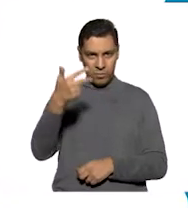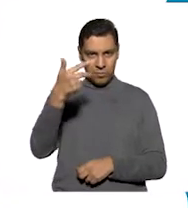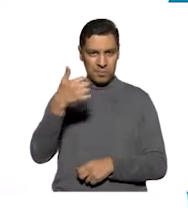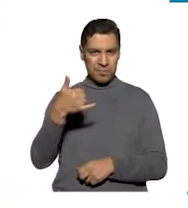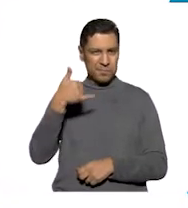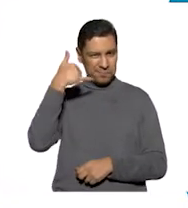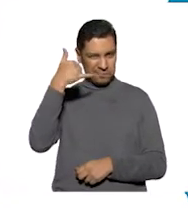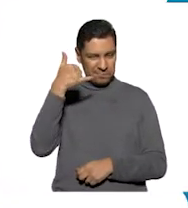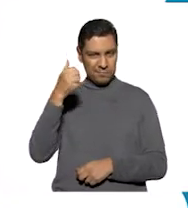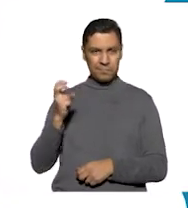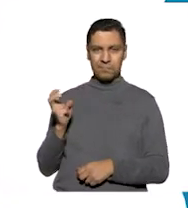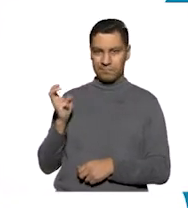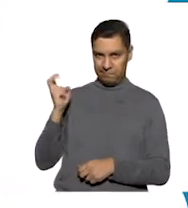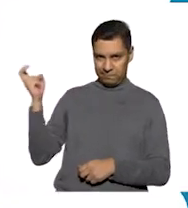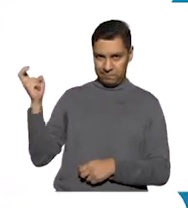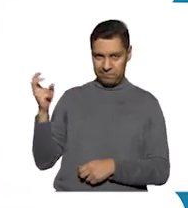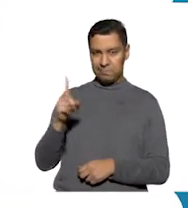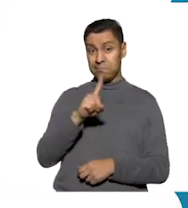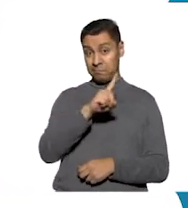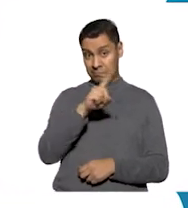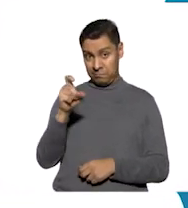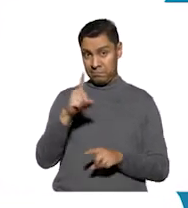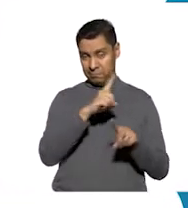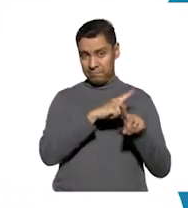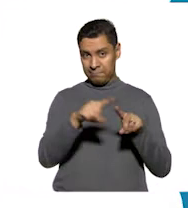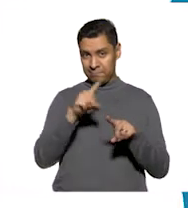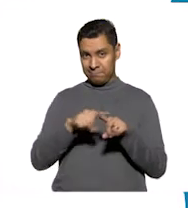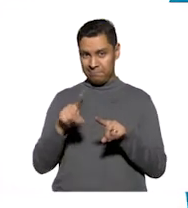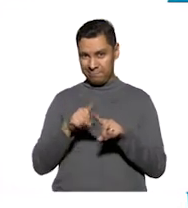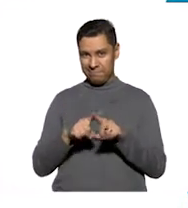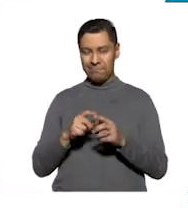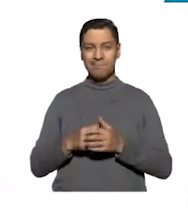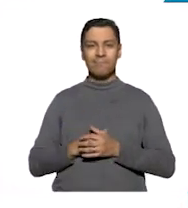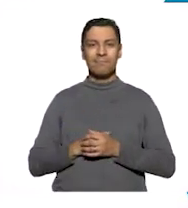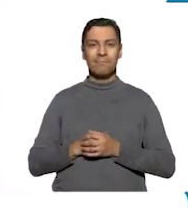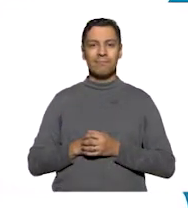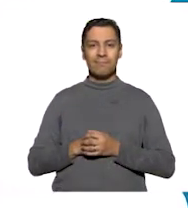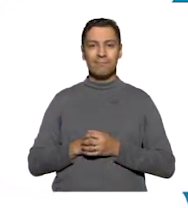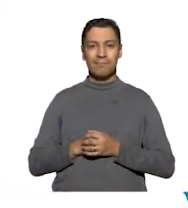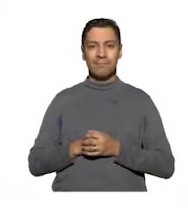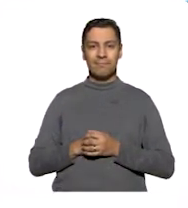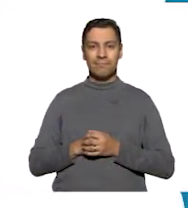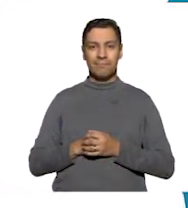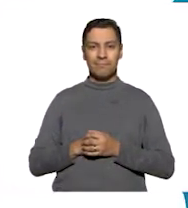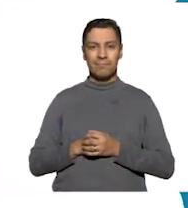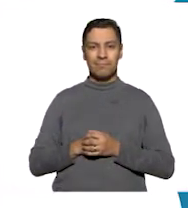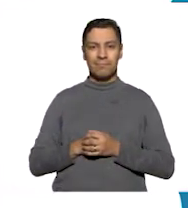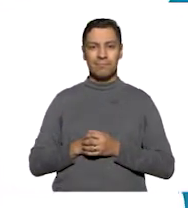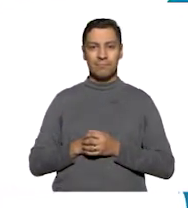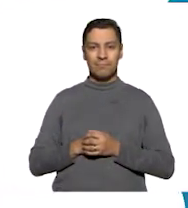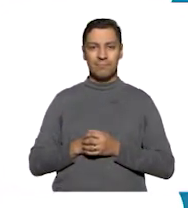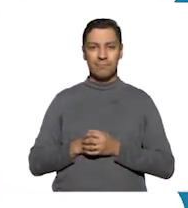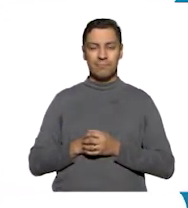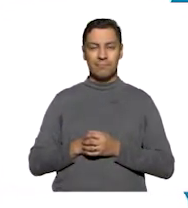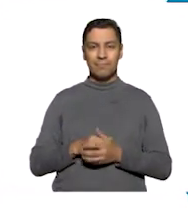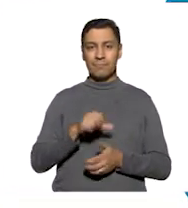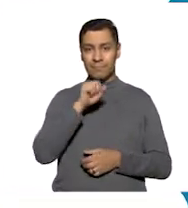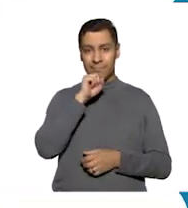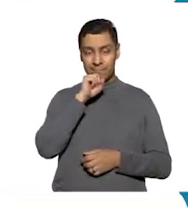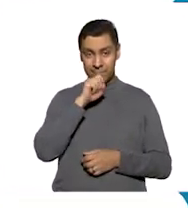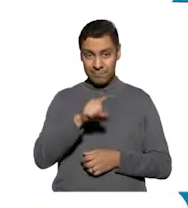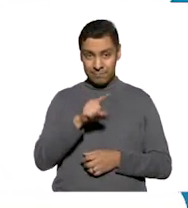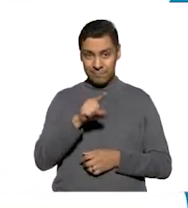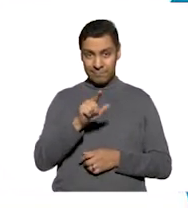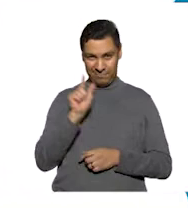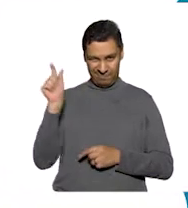teléfono 55 41 72 04 13 con 100 líneas. También puedes encontrar